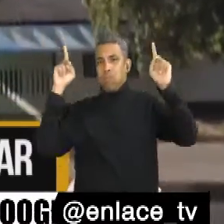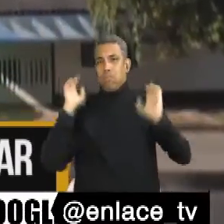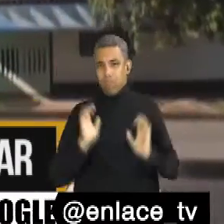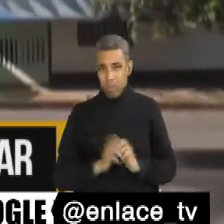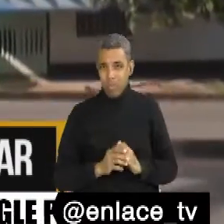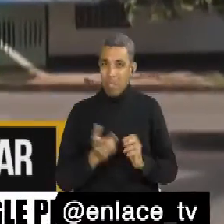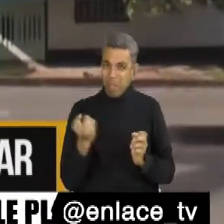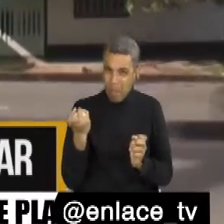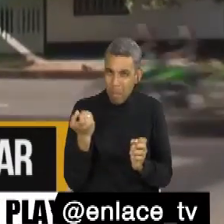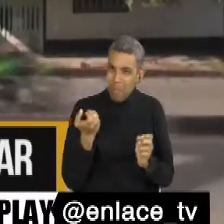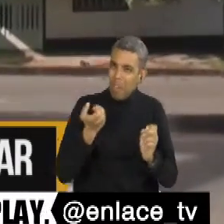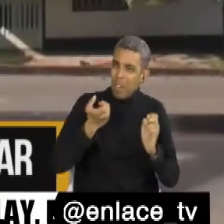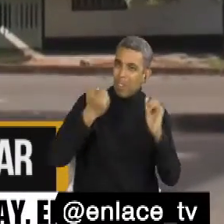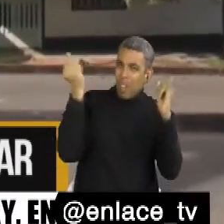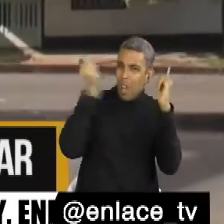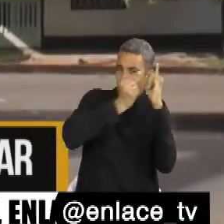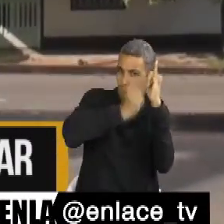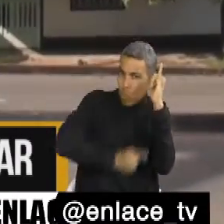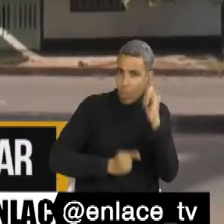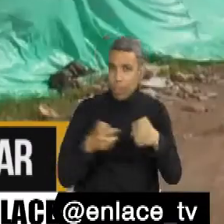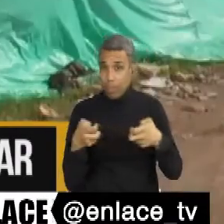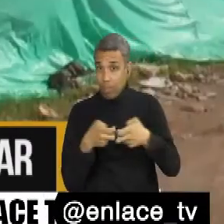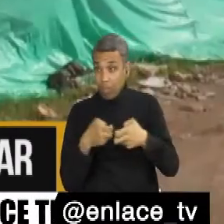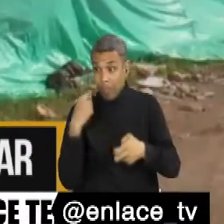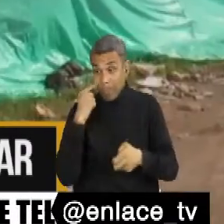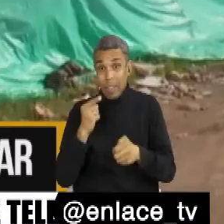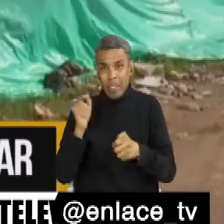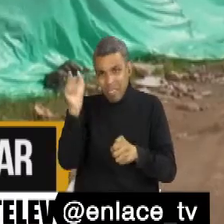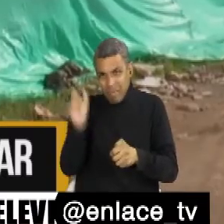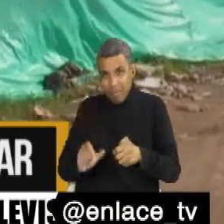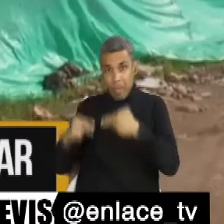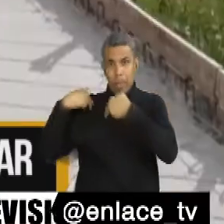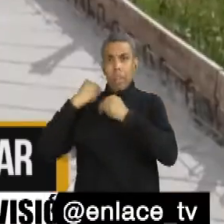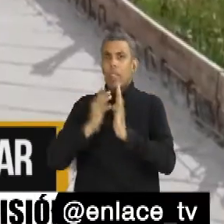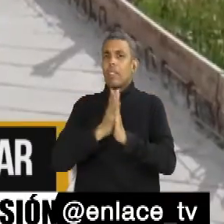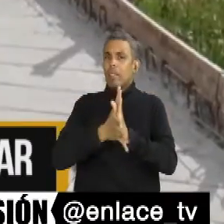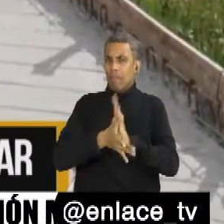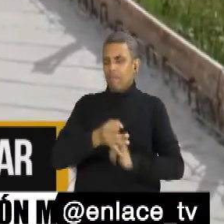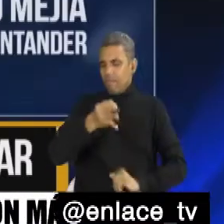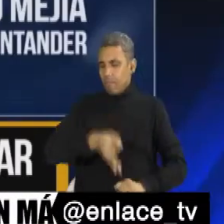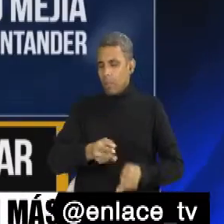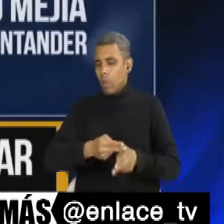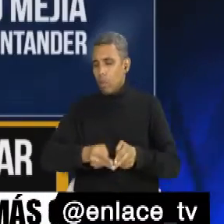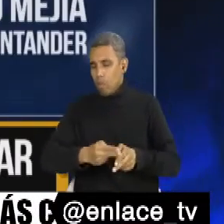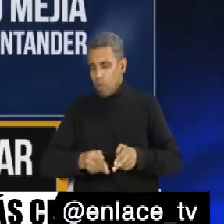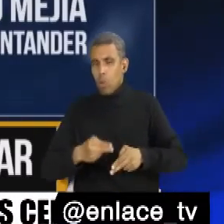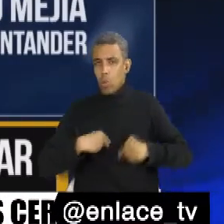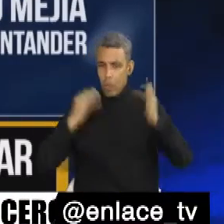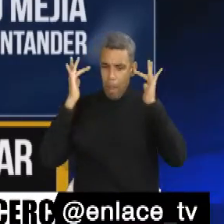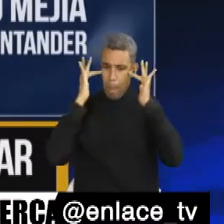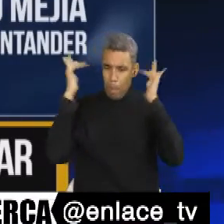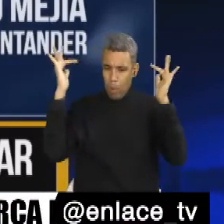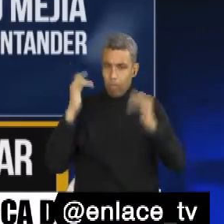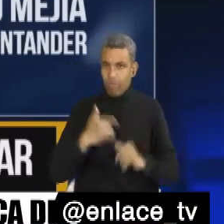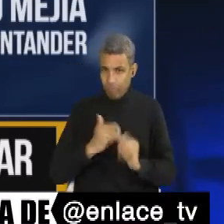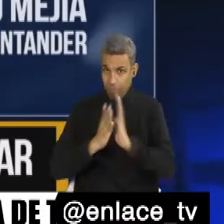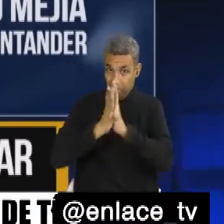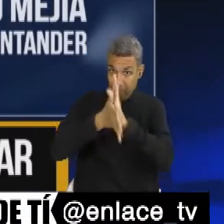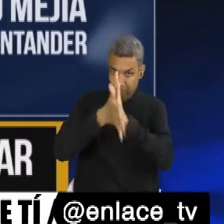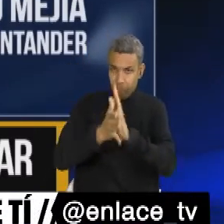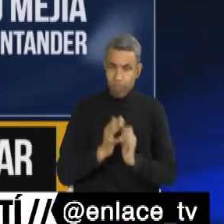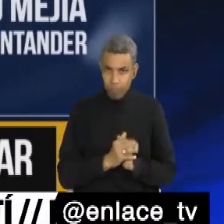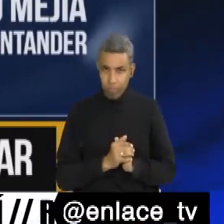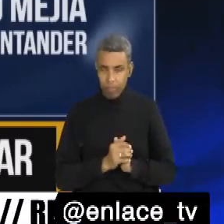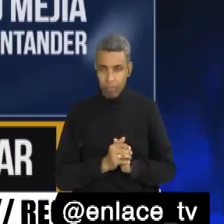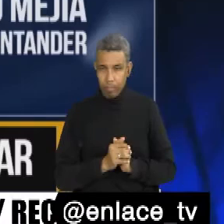El funcionario envió un mensaje de confianza a la comunidad en el sentido de que esta obra será terminada. Bueno, primero decirles pues que esto es uno de los ejemplos